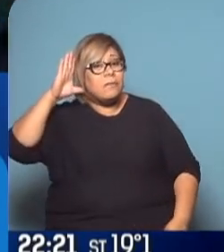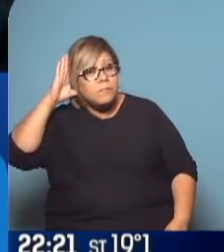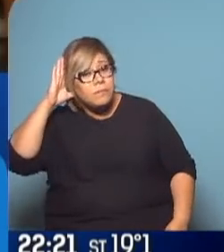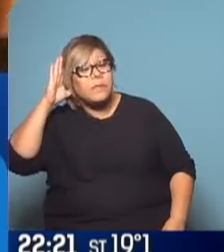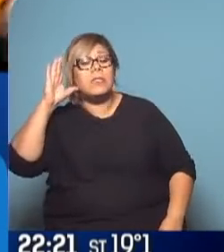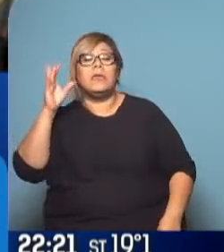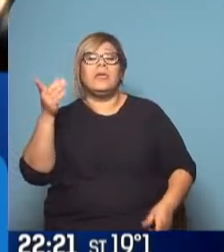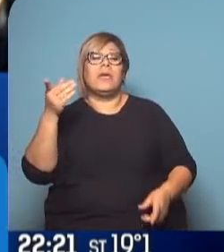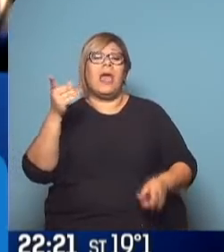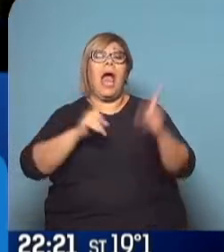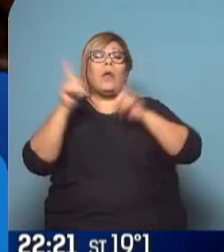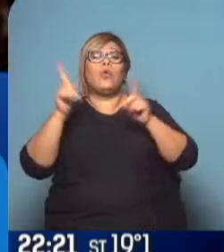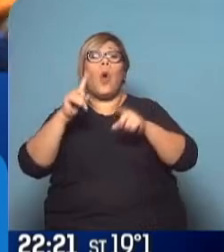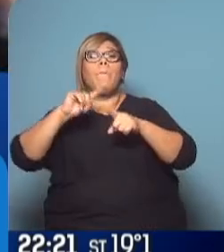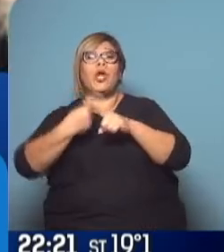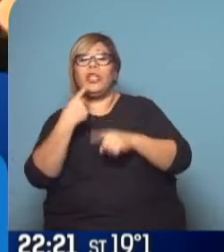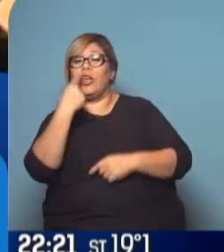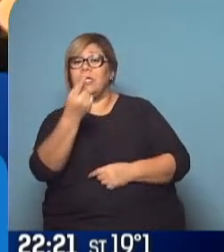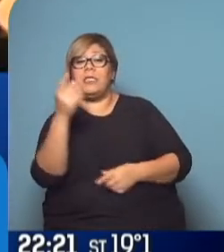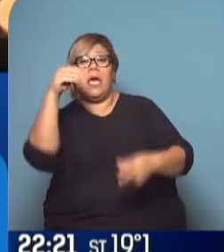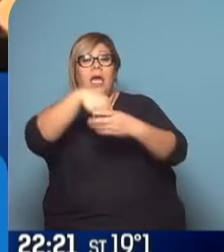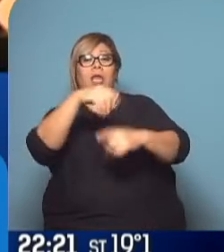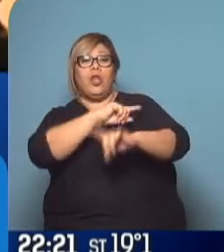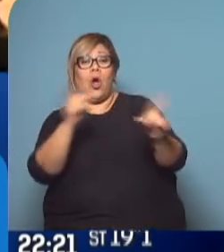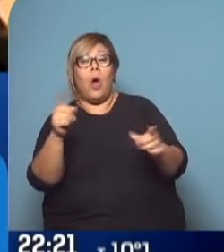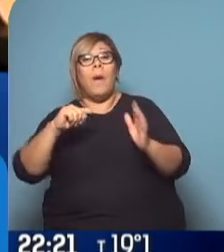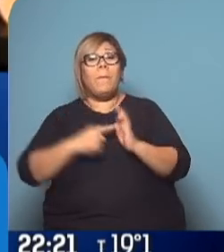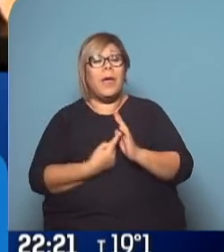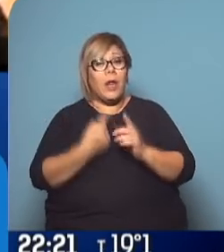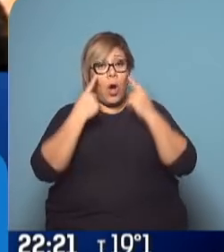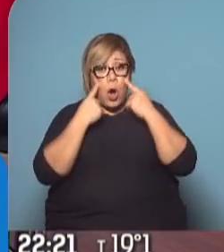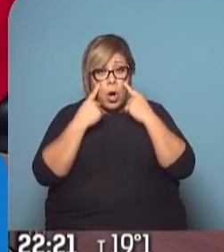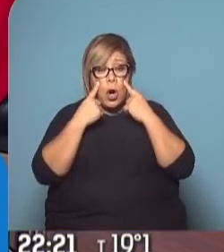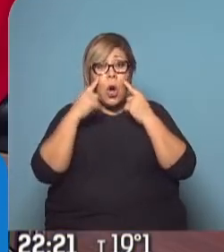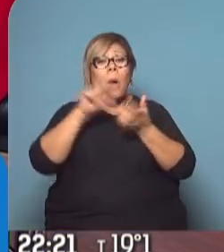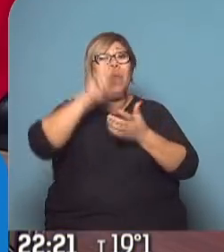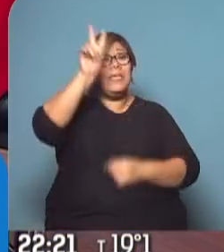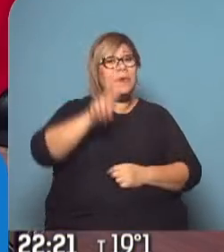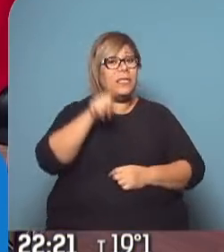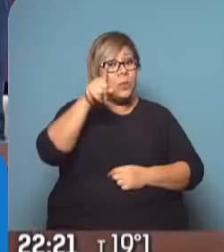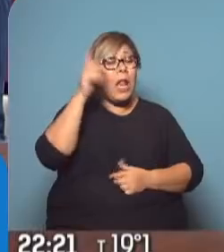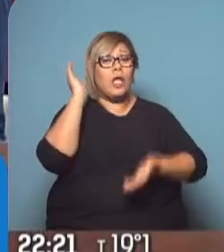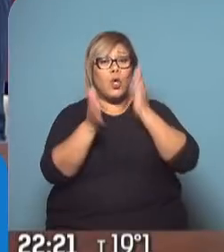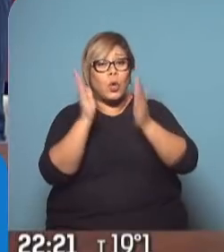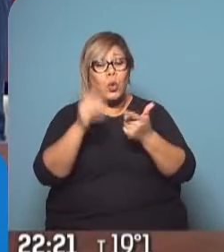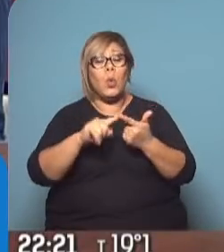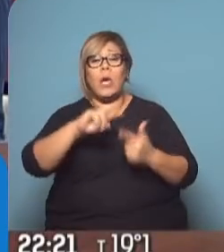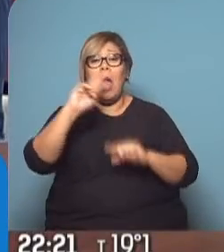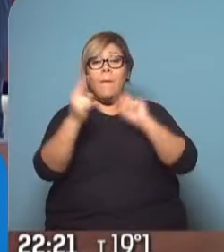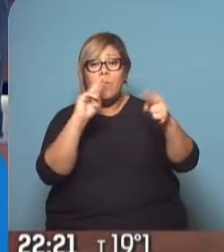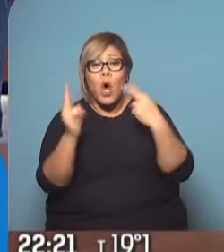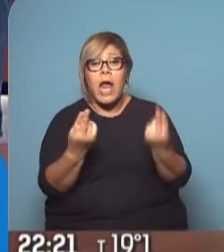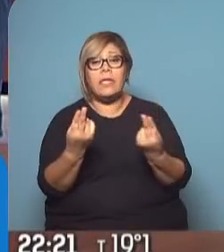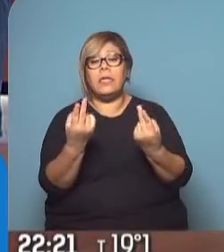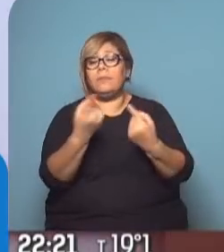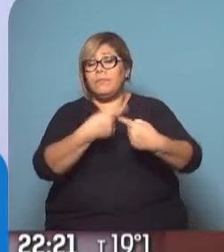pasa en Venezuela. No nos olvidemos de las muertes que están teniendo lugar hoy en día en Venezuela, de las torturas que están teniendo lugar hoy en día en Venezuela.